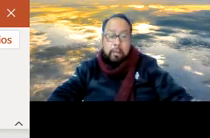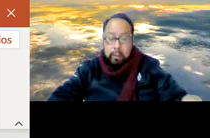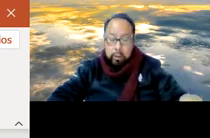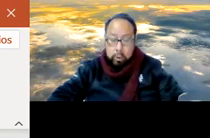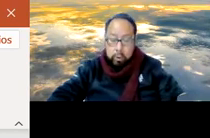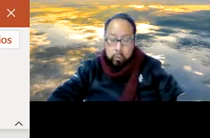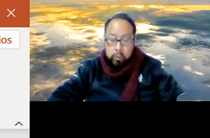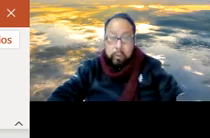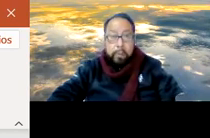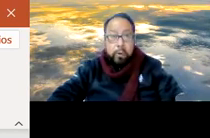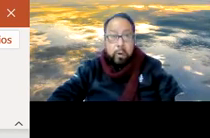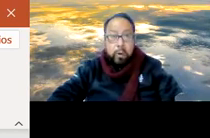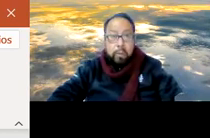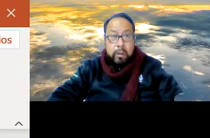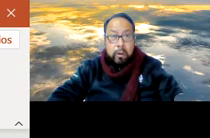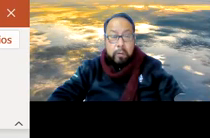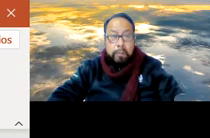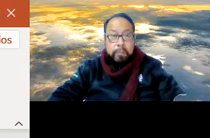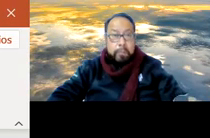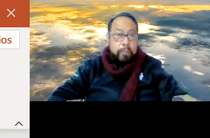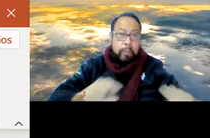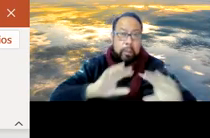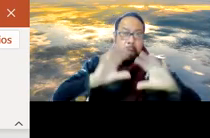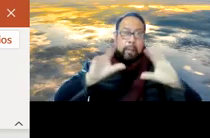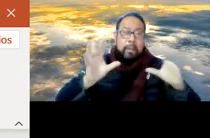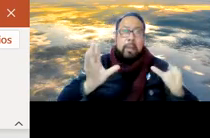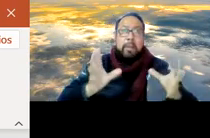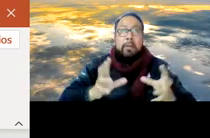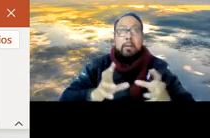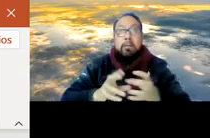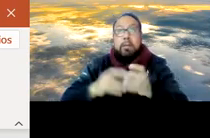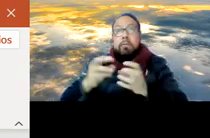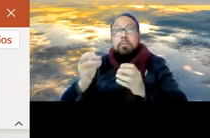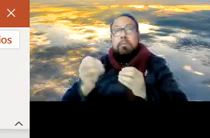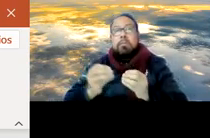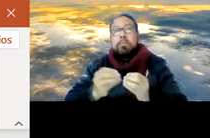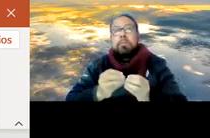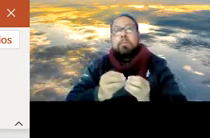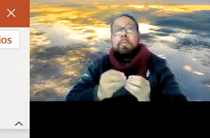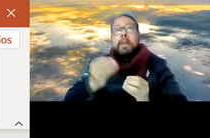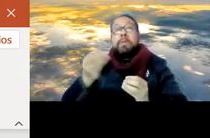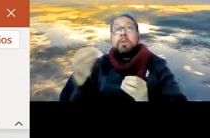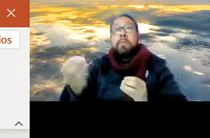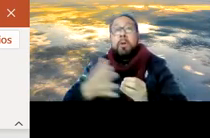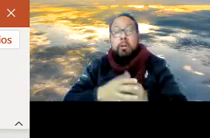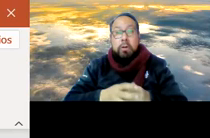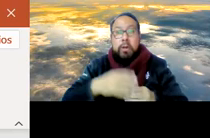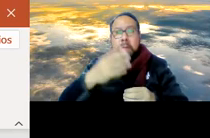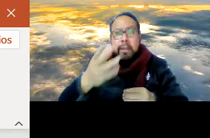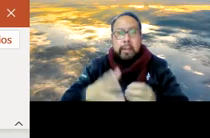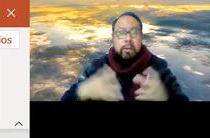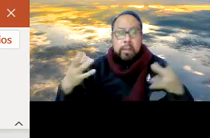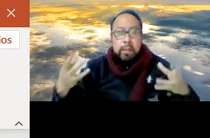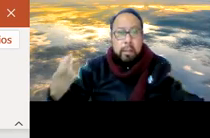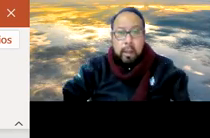tienen un apoyo económico y a veces también un premio simbólico, como